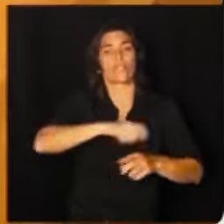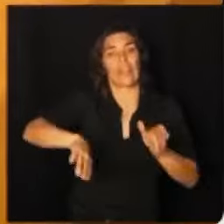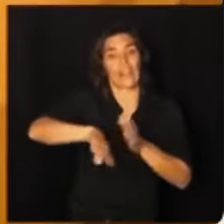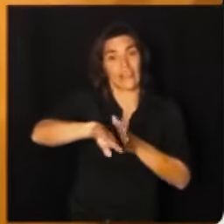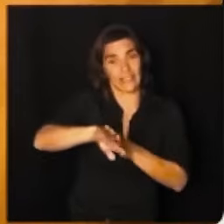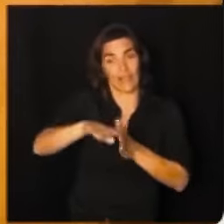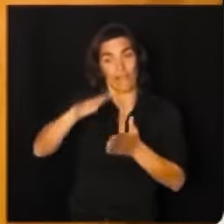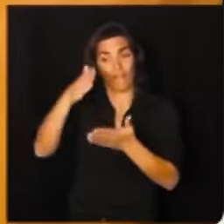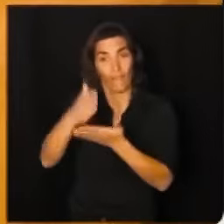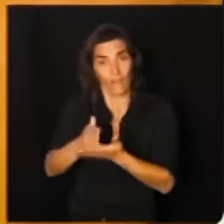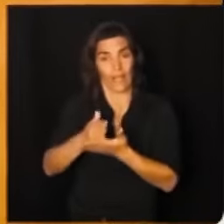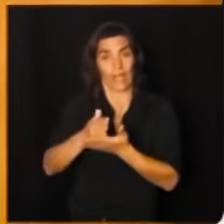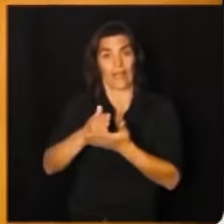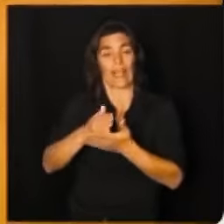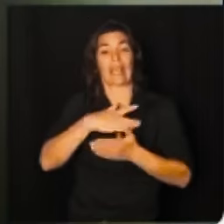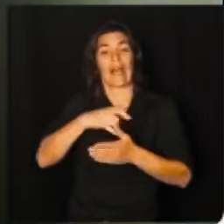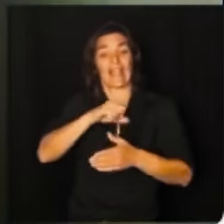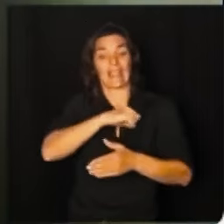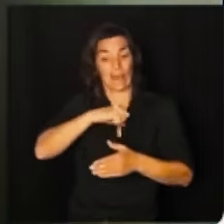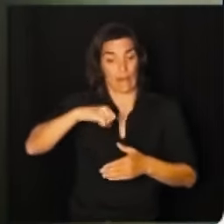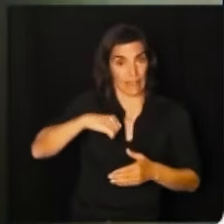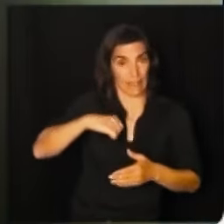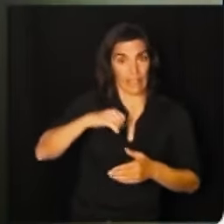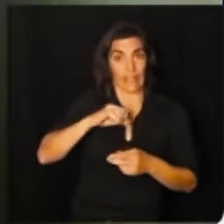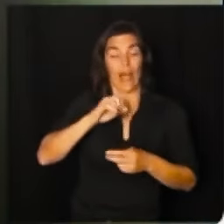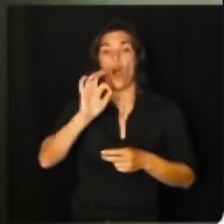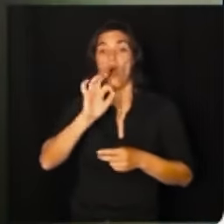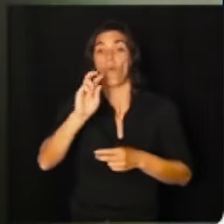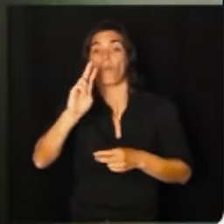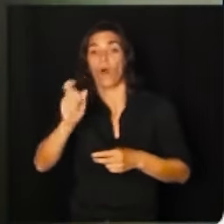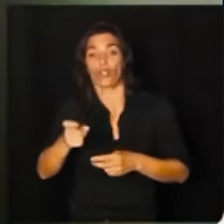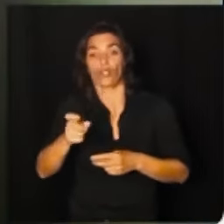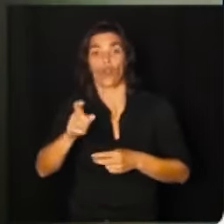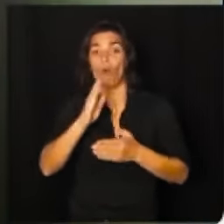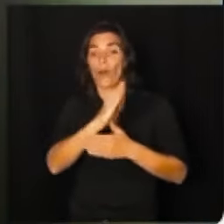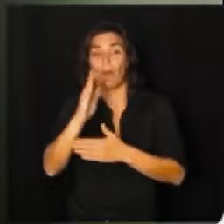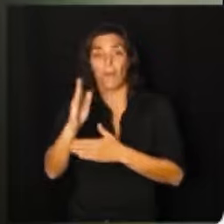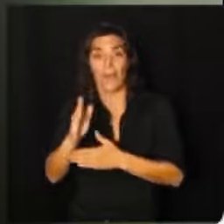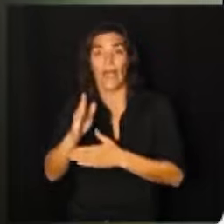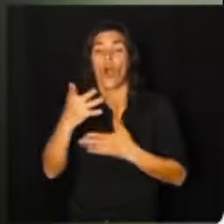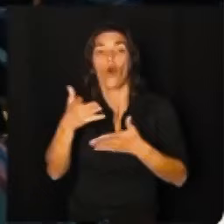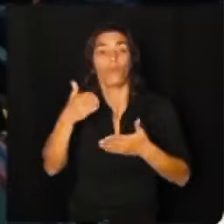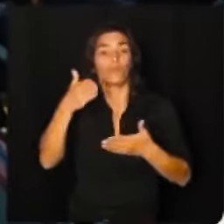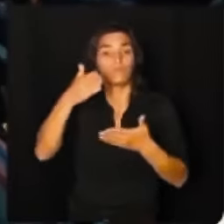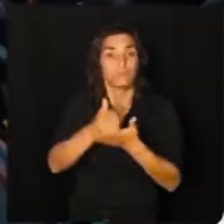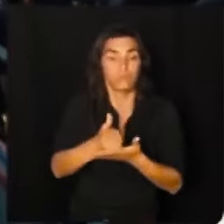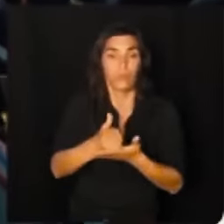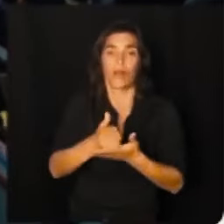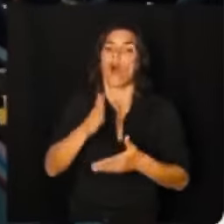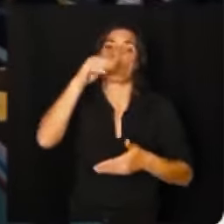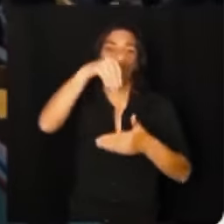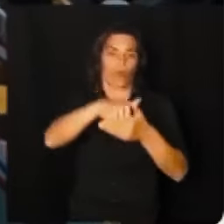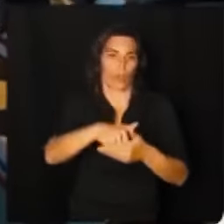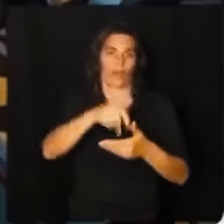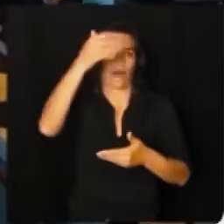independentista, la españolista de Vox y la del Partido Popular de Feijóo es votar al Partido Socialista y a Salvador Illa como presidente de la